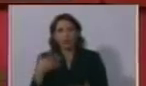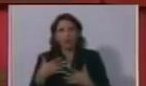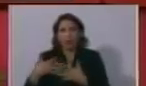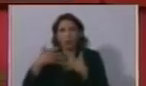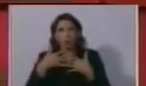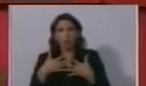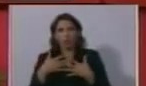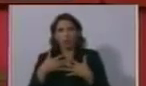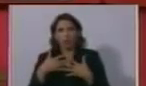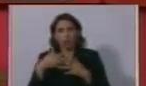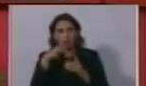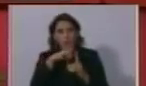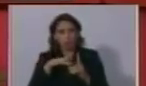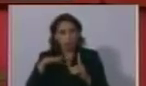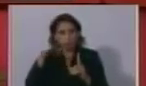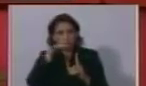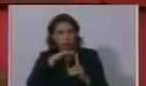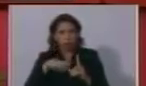generar terror